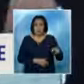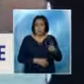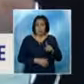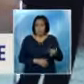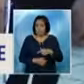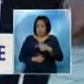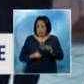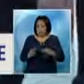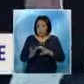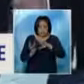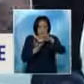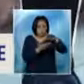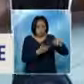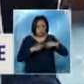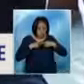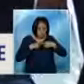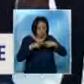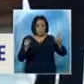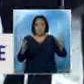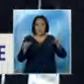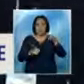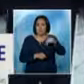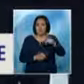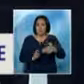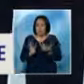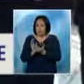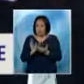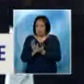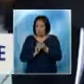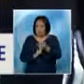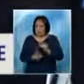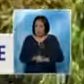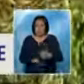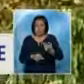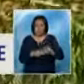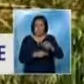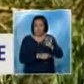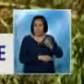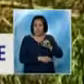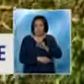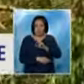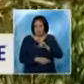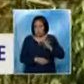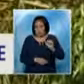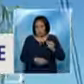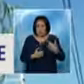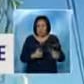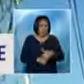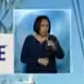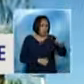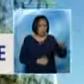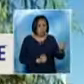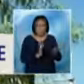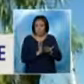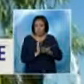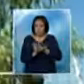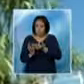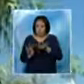Ancash y del mundo entero. Un mensaje que sale de esta institución educativa como es Santa Rosa de Viterbo. Mientras tanto, otras instituciones